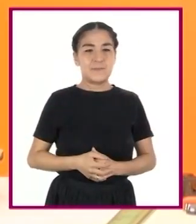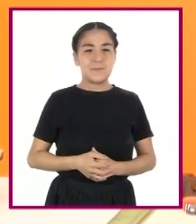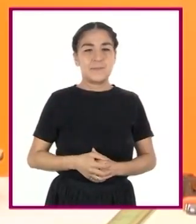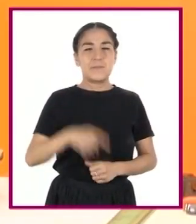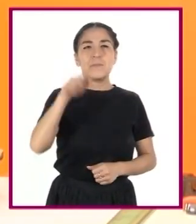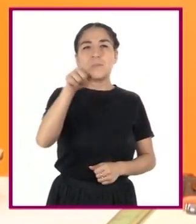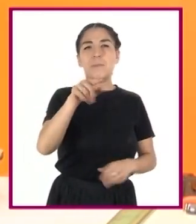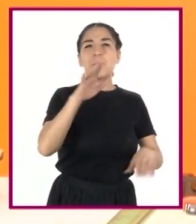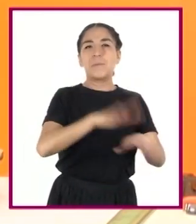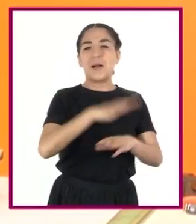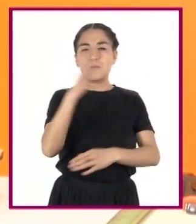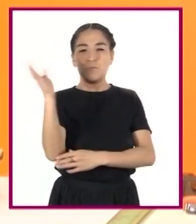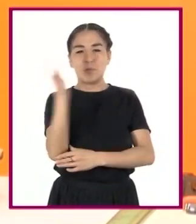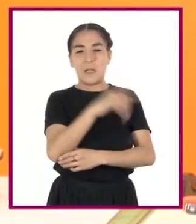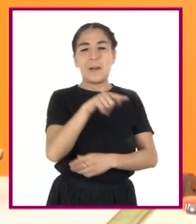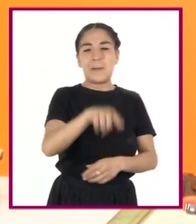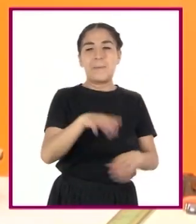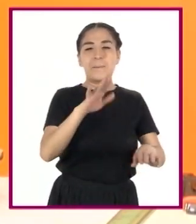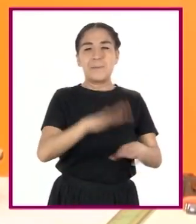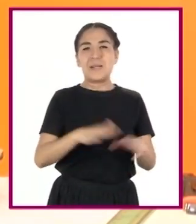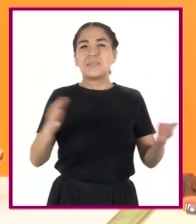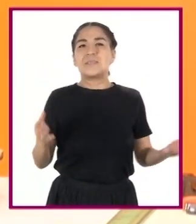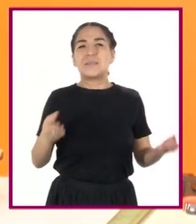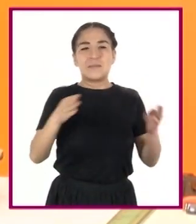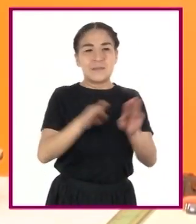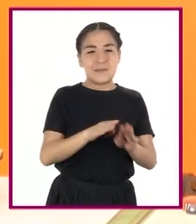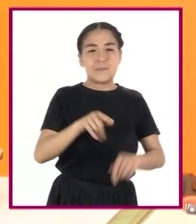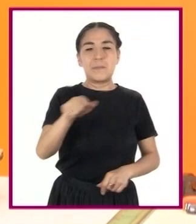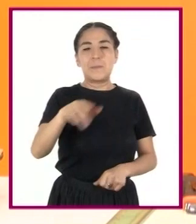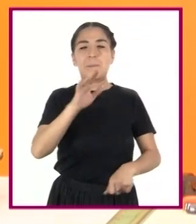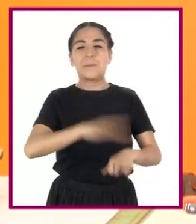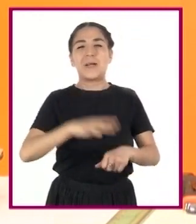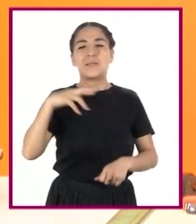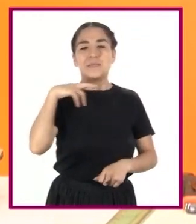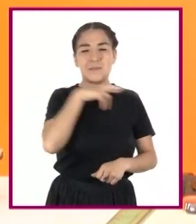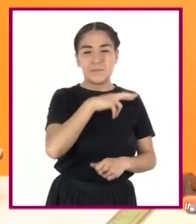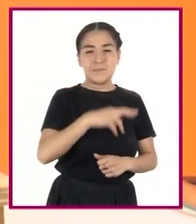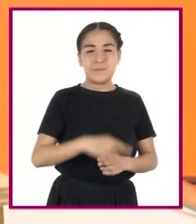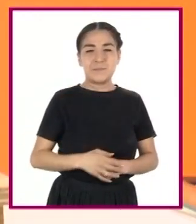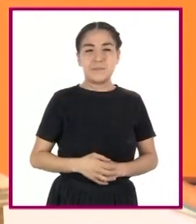Este es más abierto, este es más cerrado, estos son más rápidos.